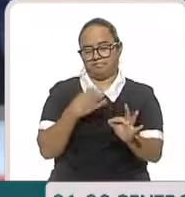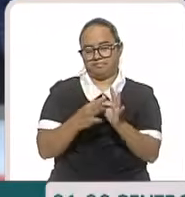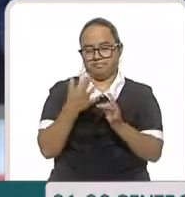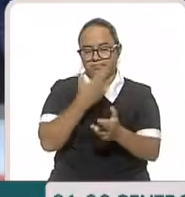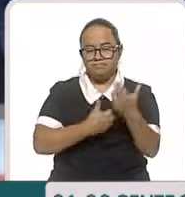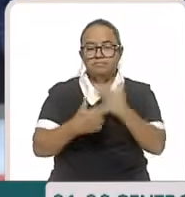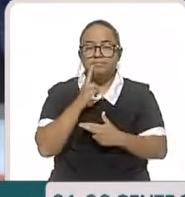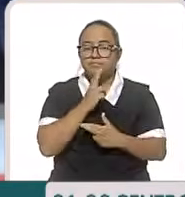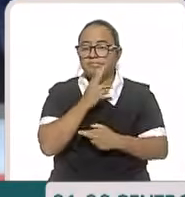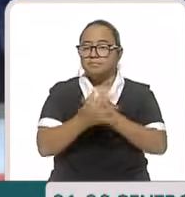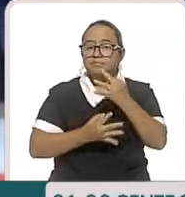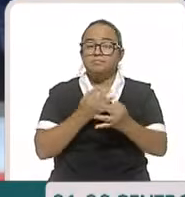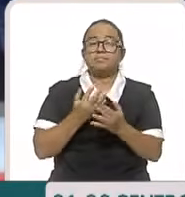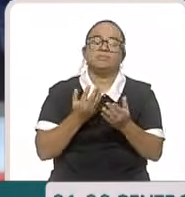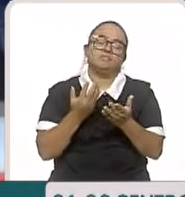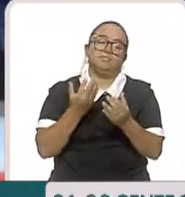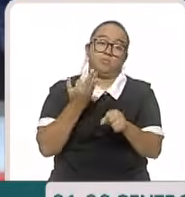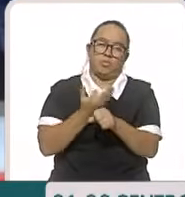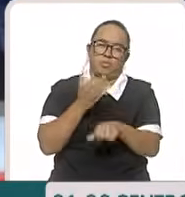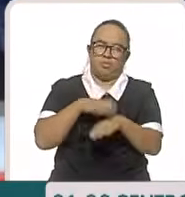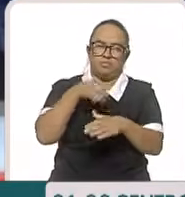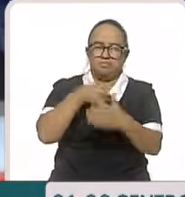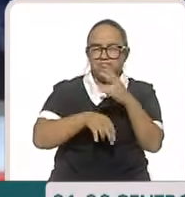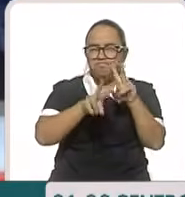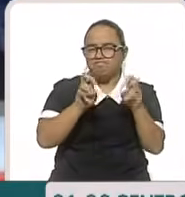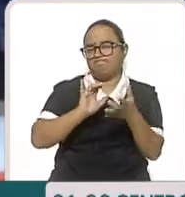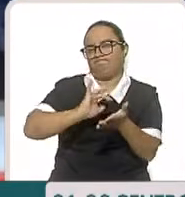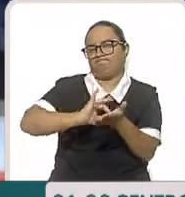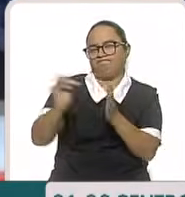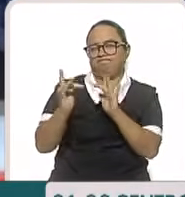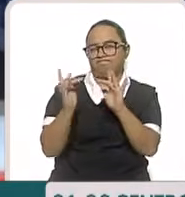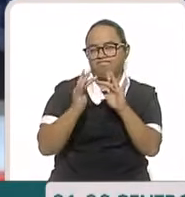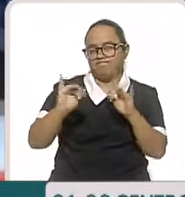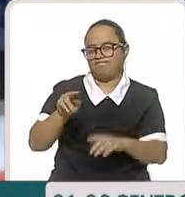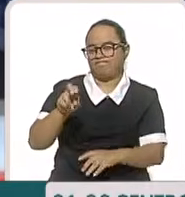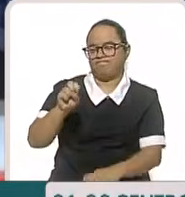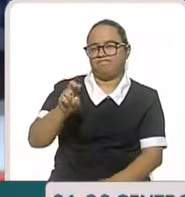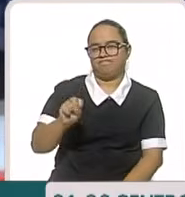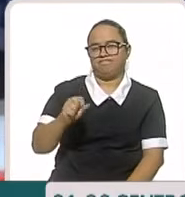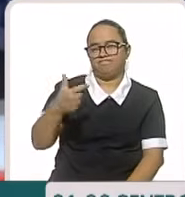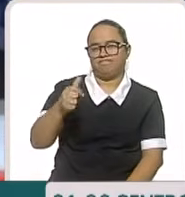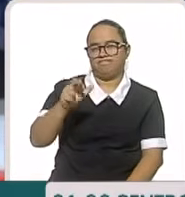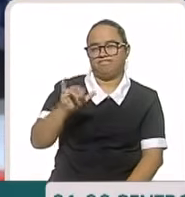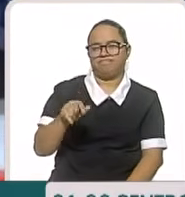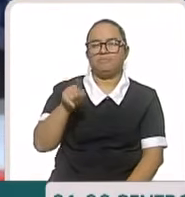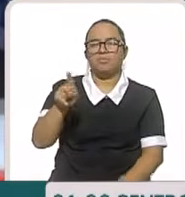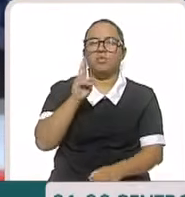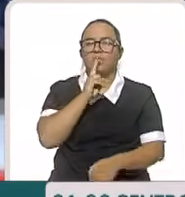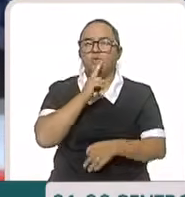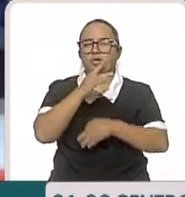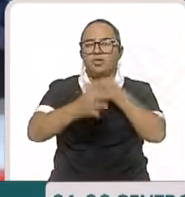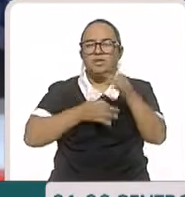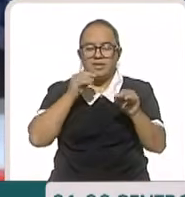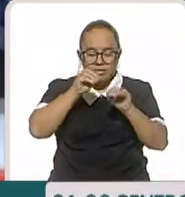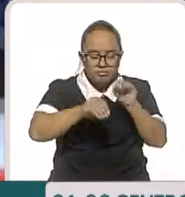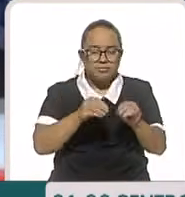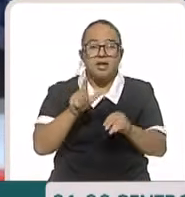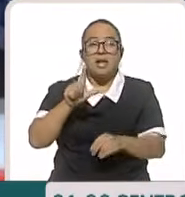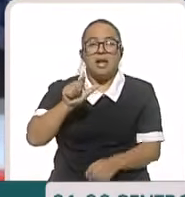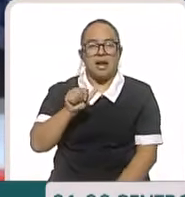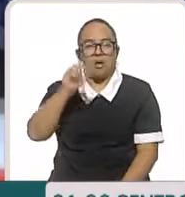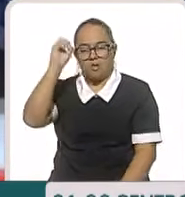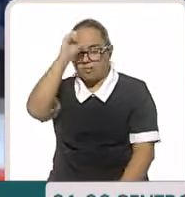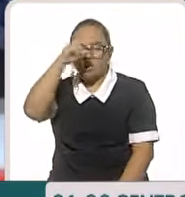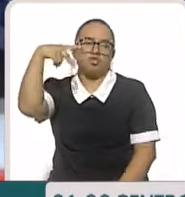Para analizar este tema, agradecemos la comunicación con Jesús García, editor general de Noticias en La Opinión, allá en los